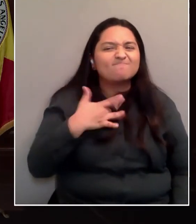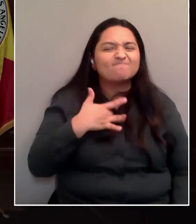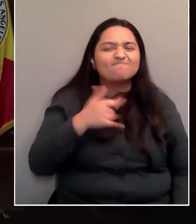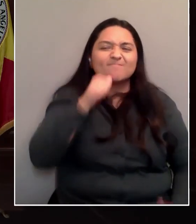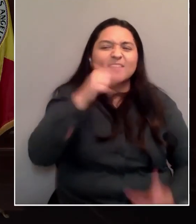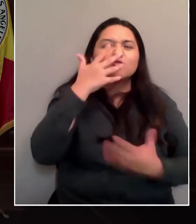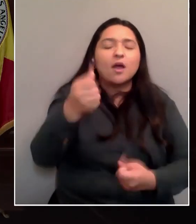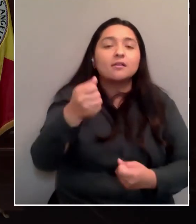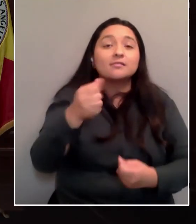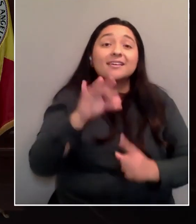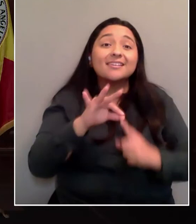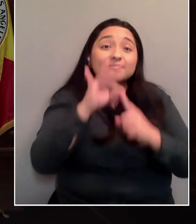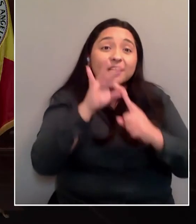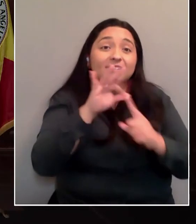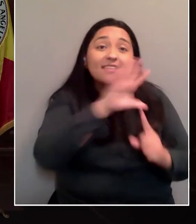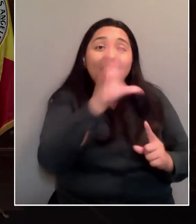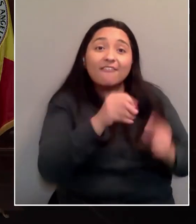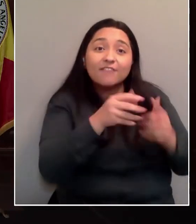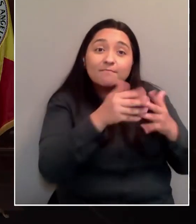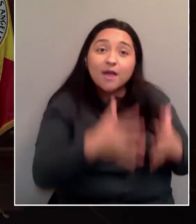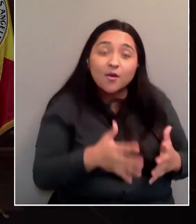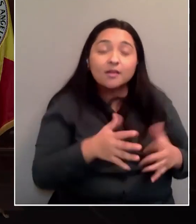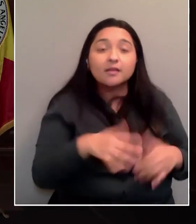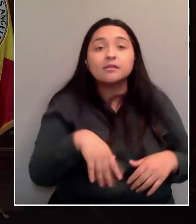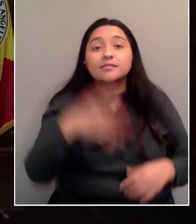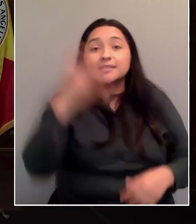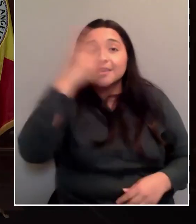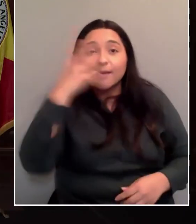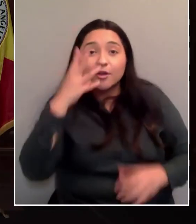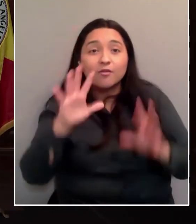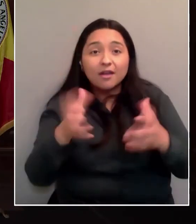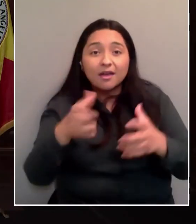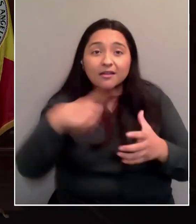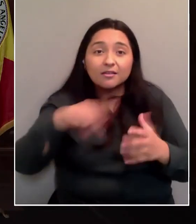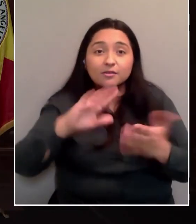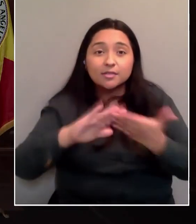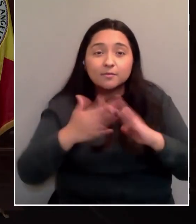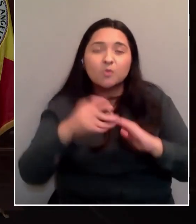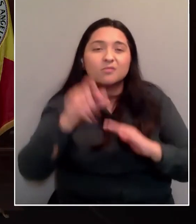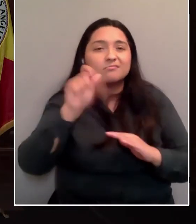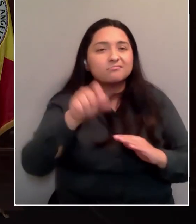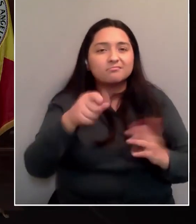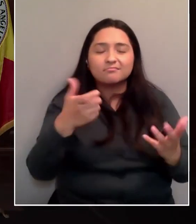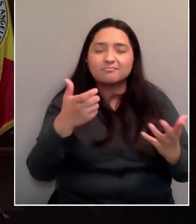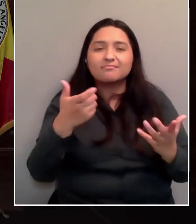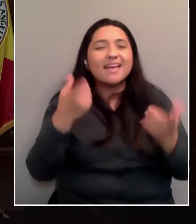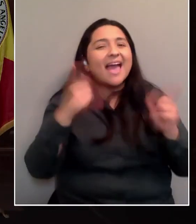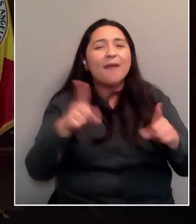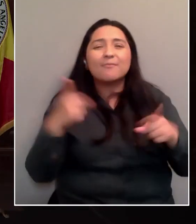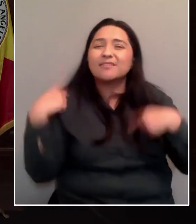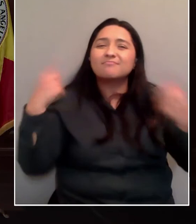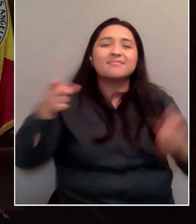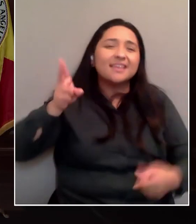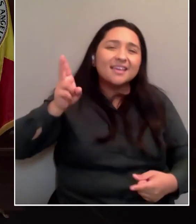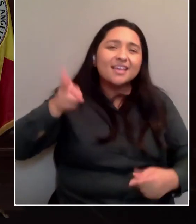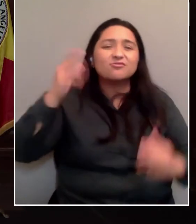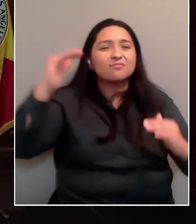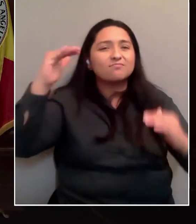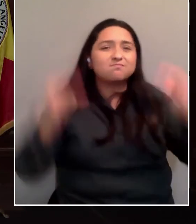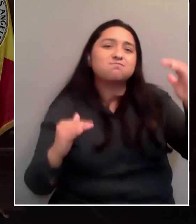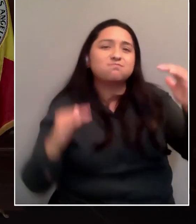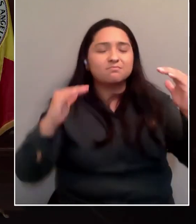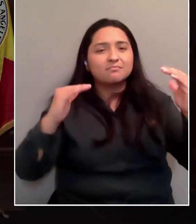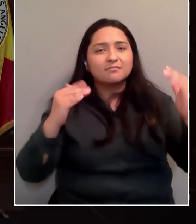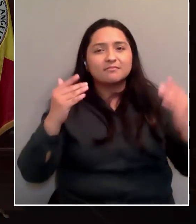en la comunidad inmigrante. Hay un legado de desigualidad en nuestro sistema médico, que ha dejado